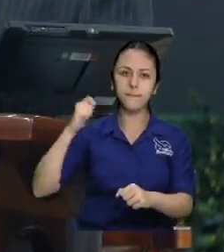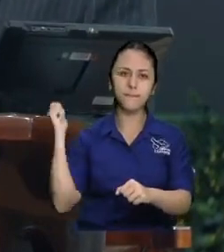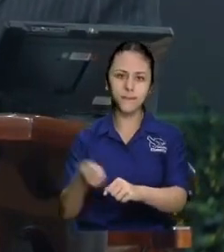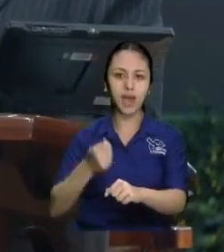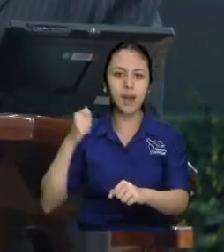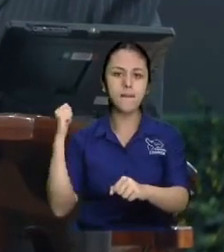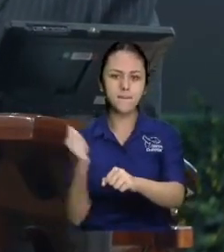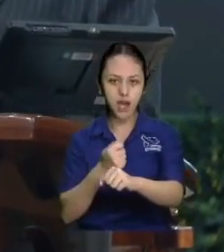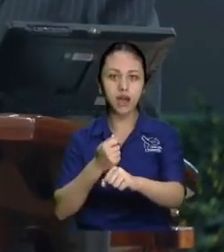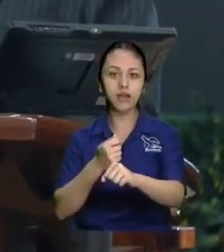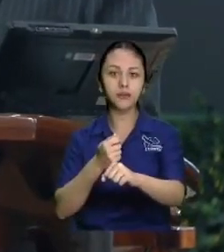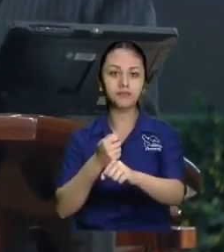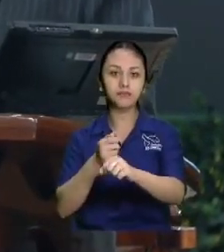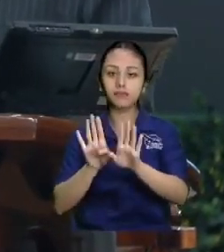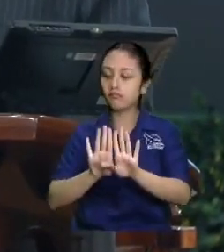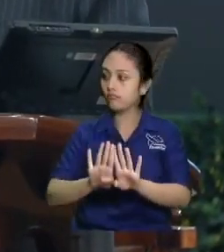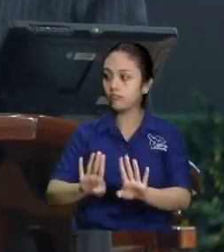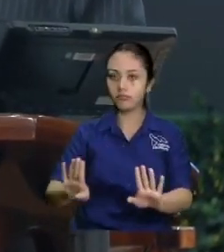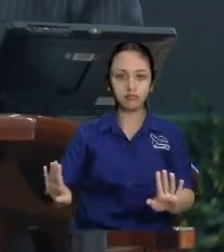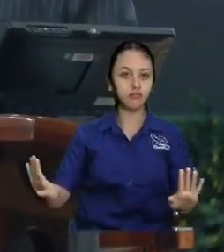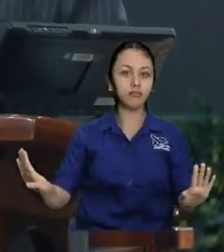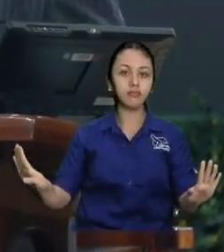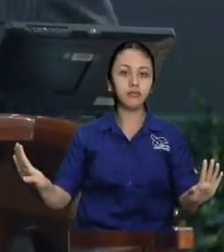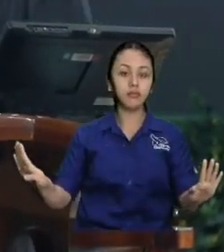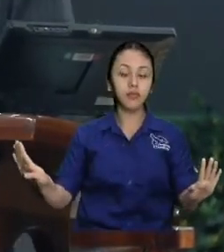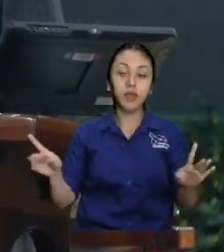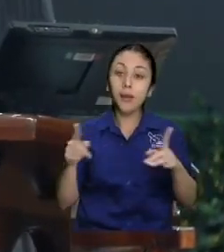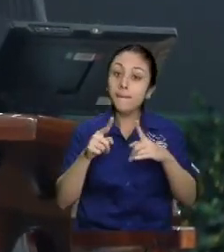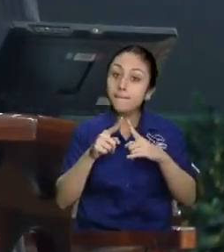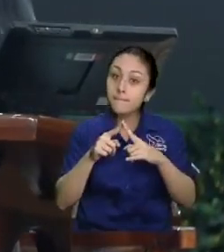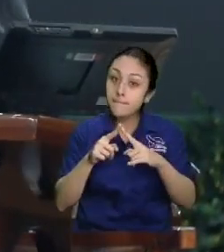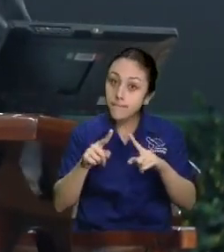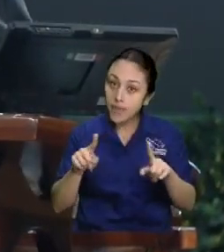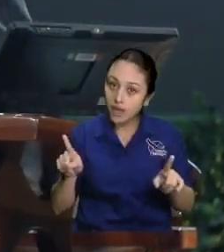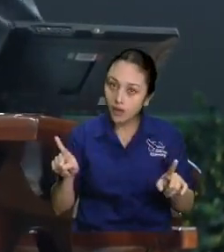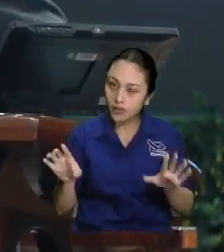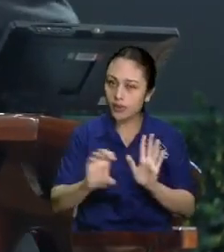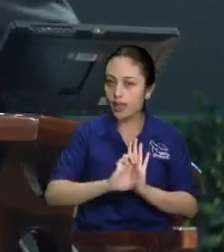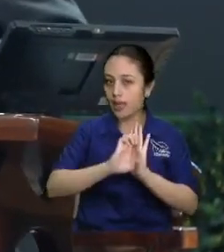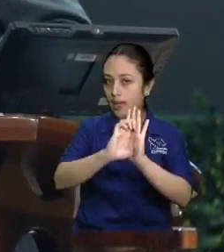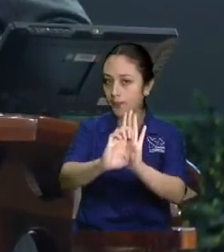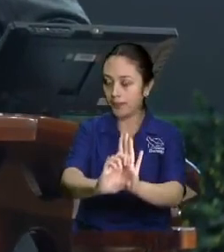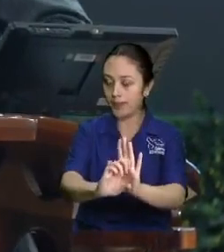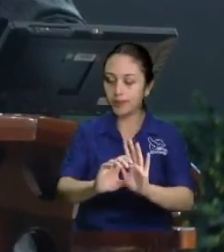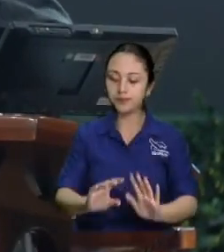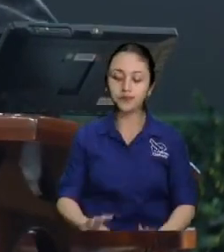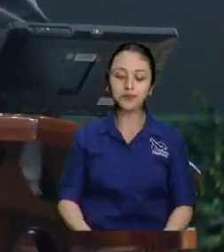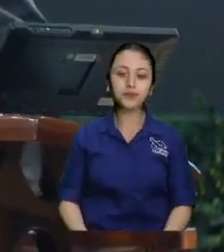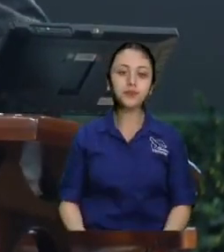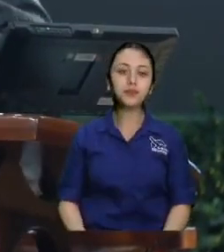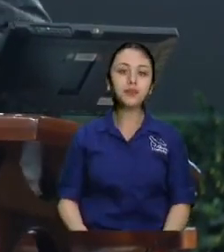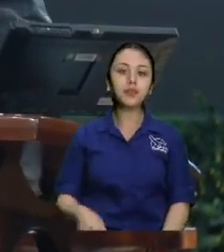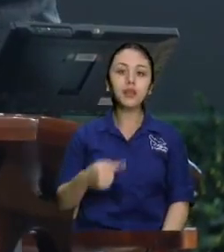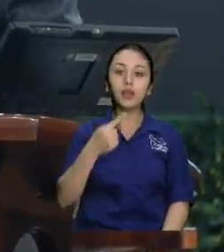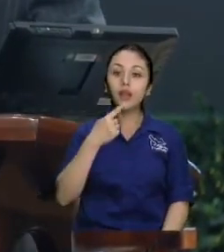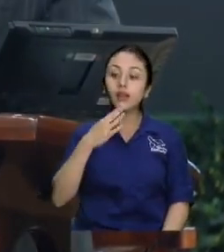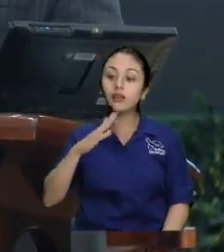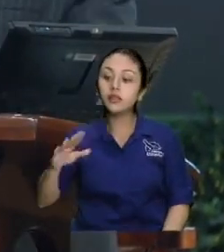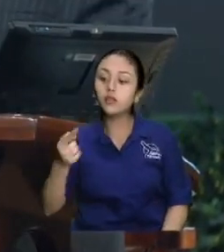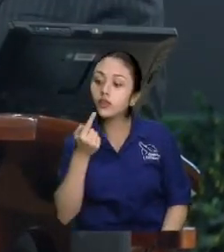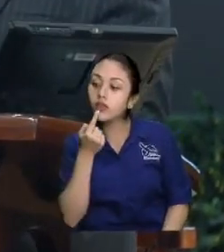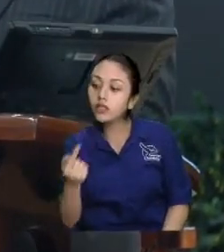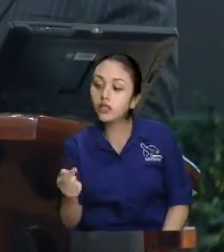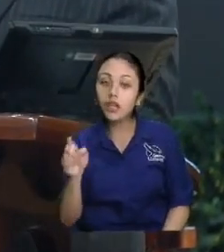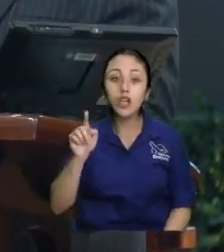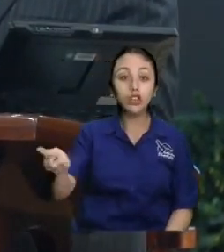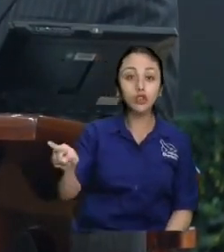enrojecida, la salva sea la parte. Pero si, por ejemplo, le decían, pues no te juntás con